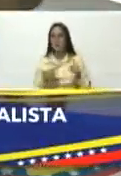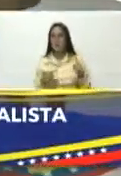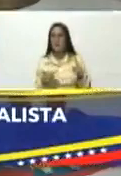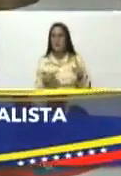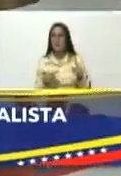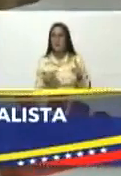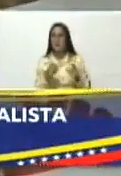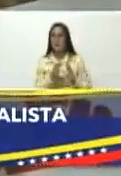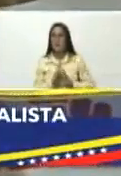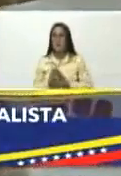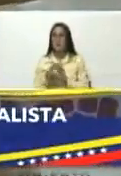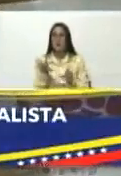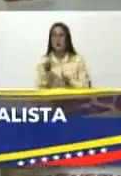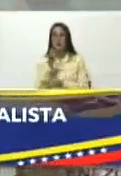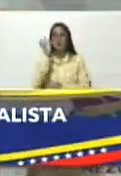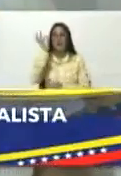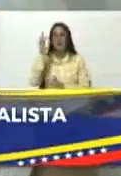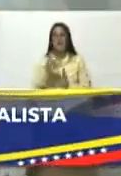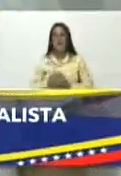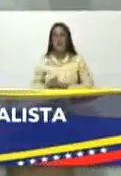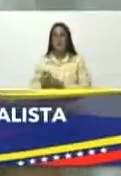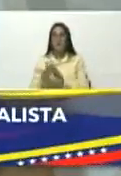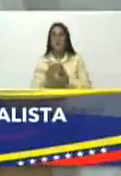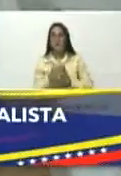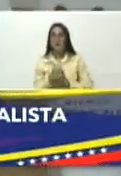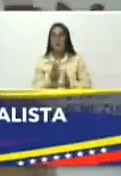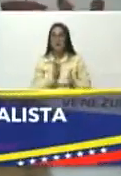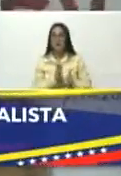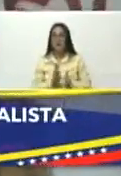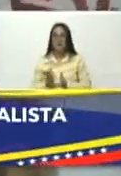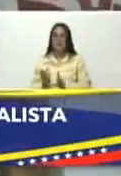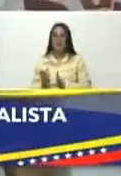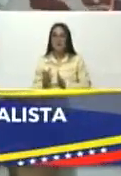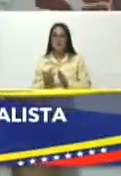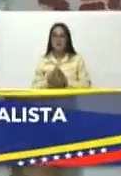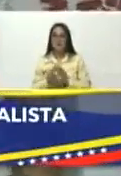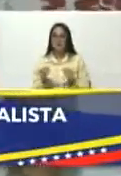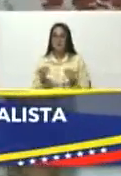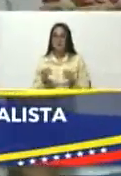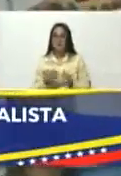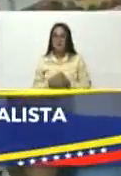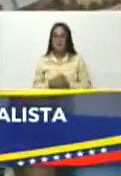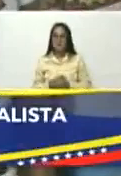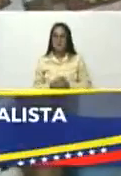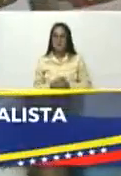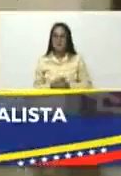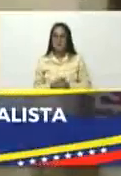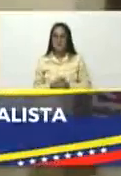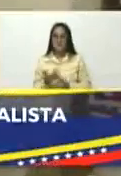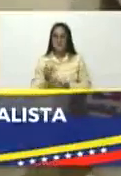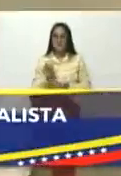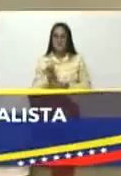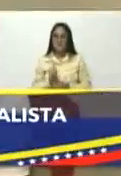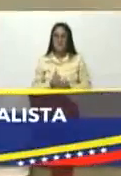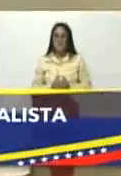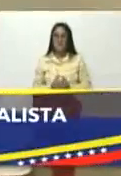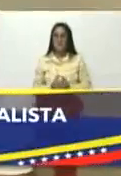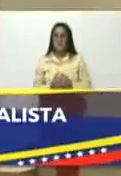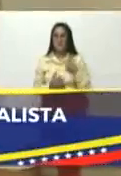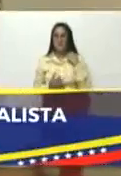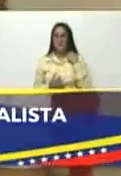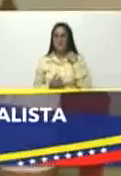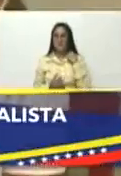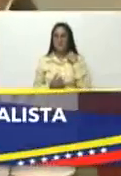Una comuna con 11 consejos comunales, organizados y todos al día. Tenemos acá, a través de